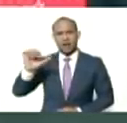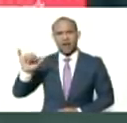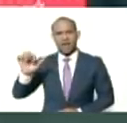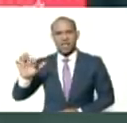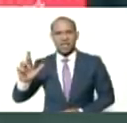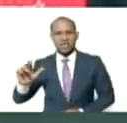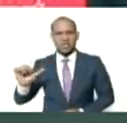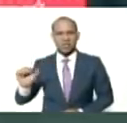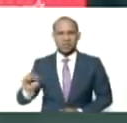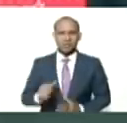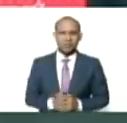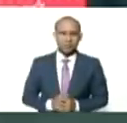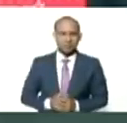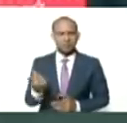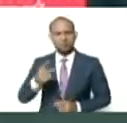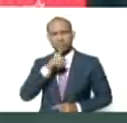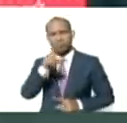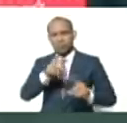asesoría